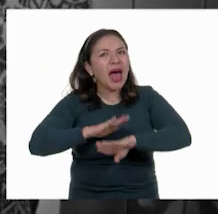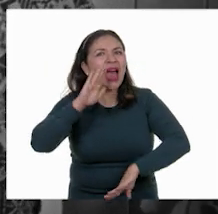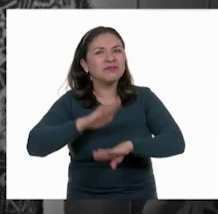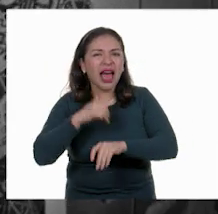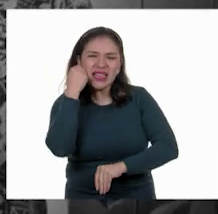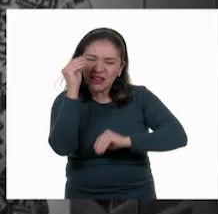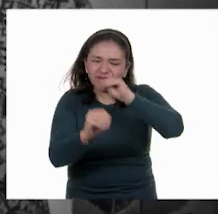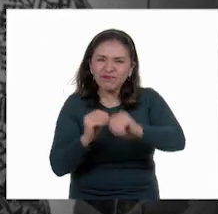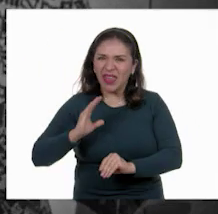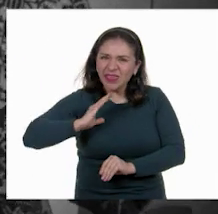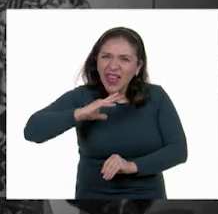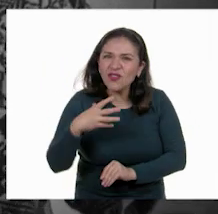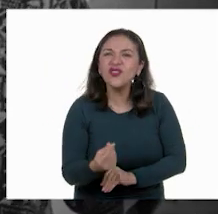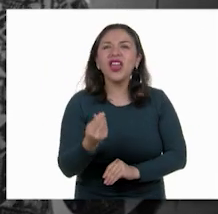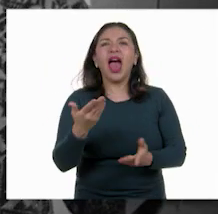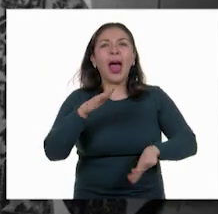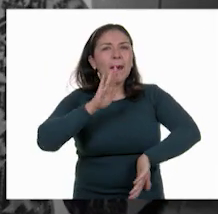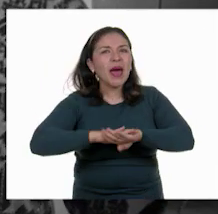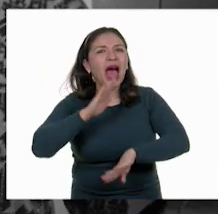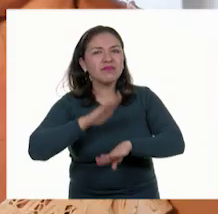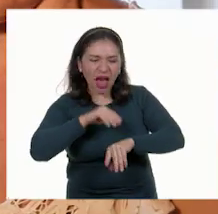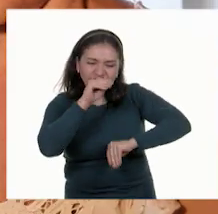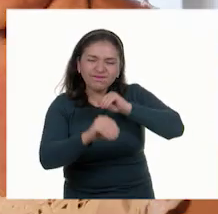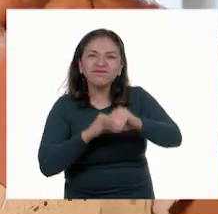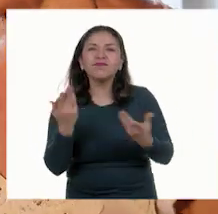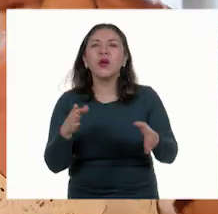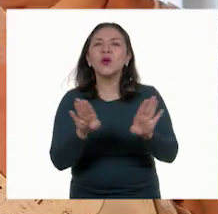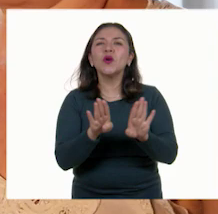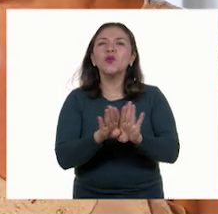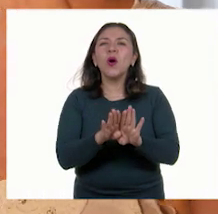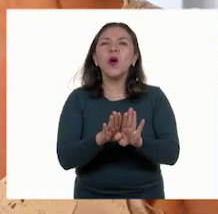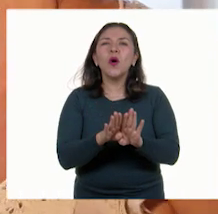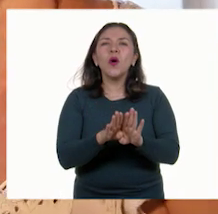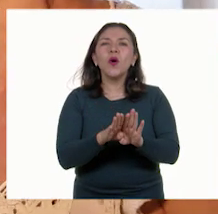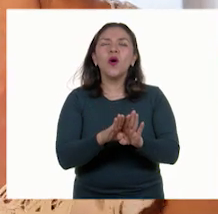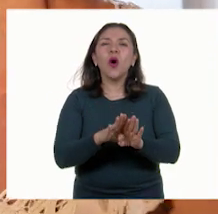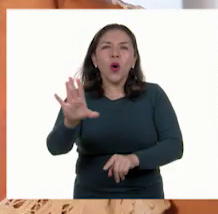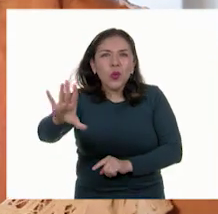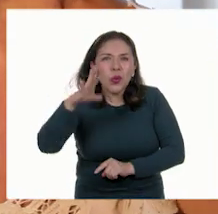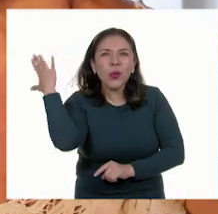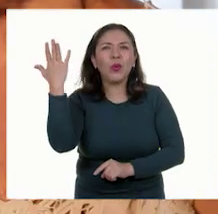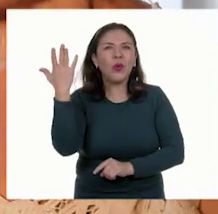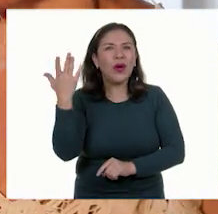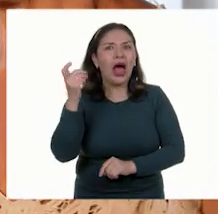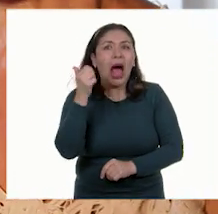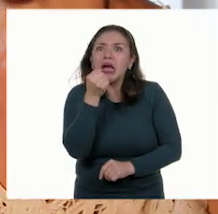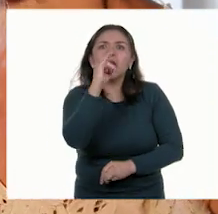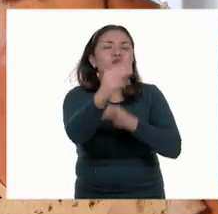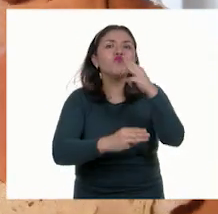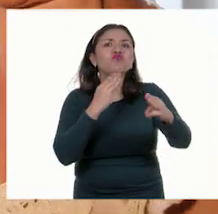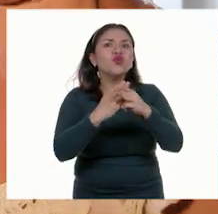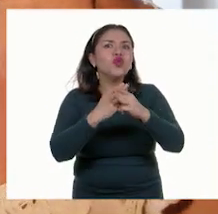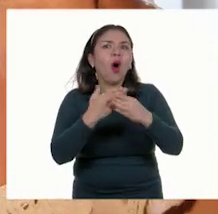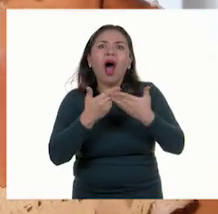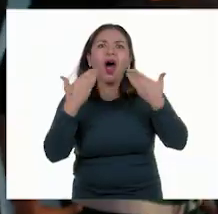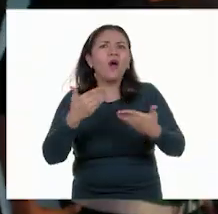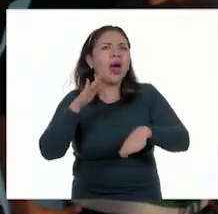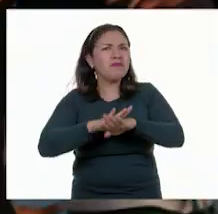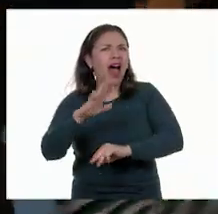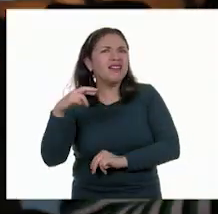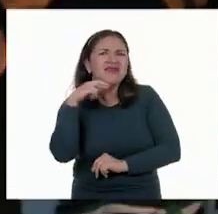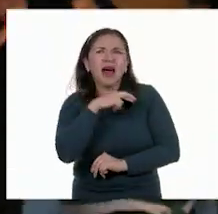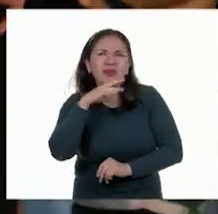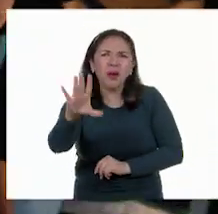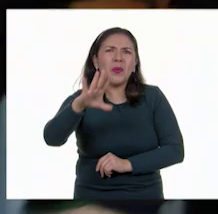cuestión tecnológica, aumentar en cuestión de velocidades. Finalmente el mundo hoy corre a otras